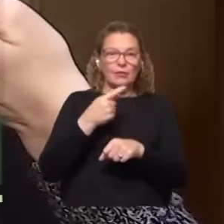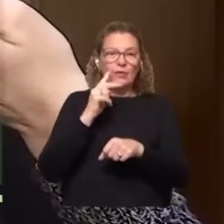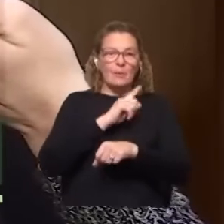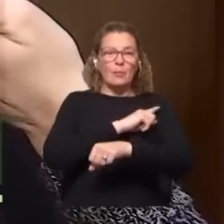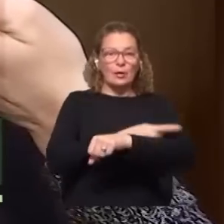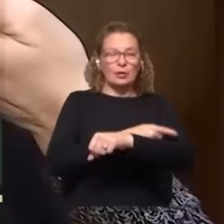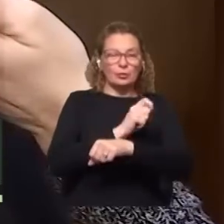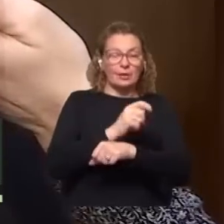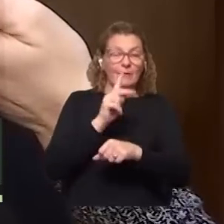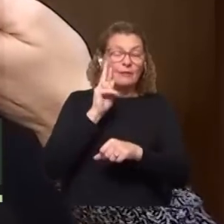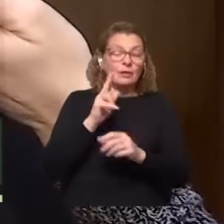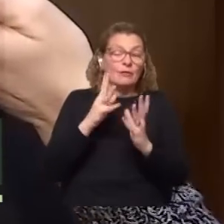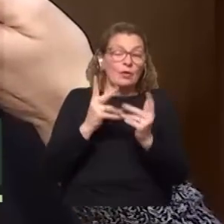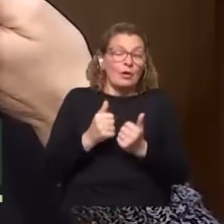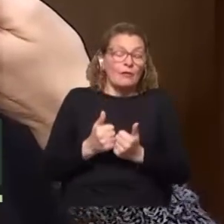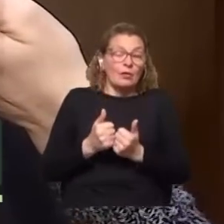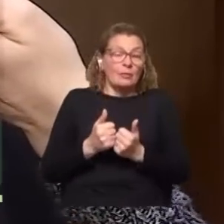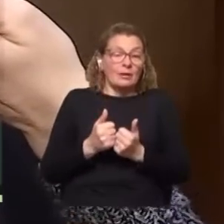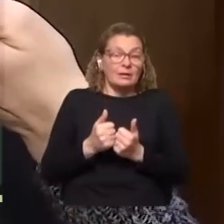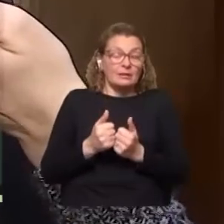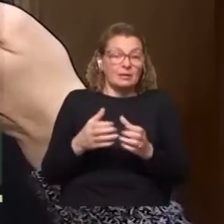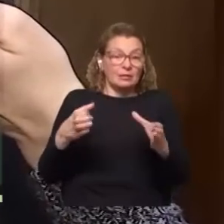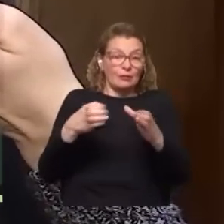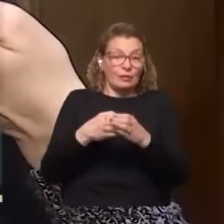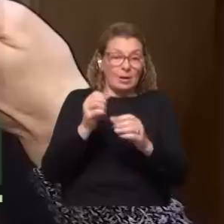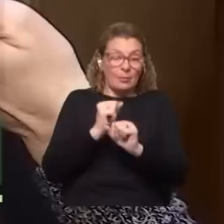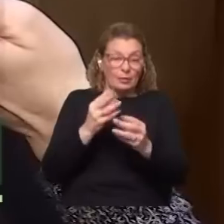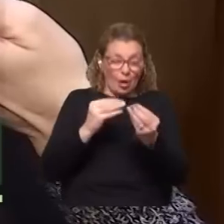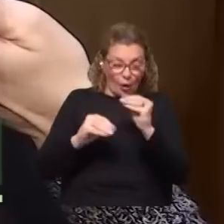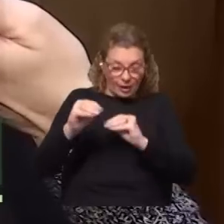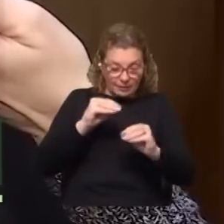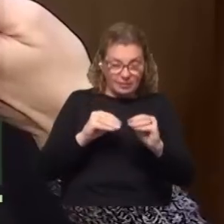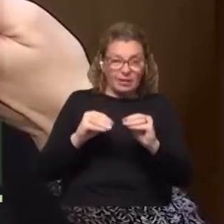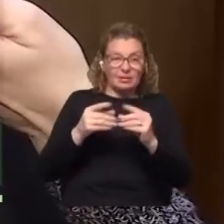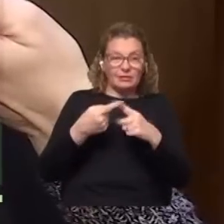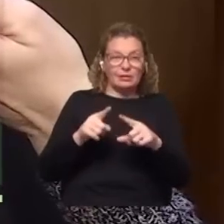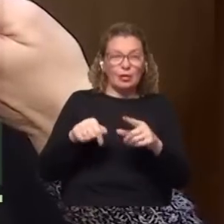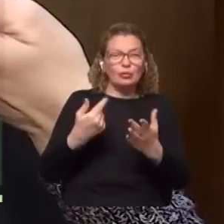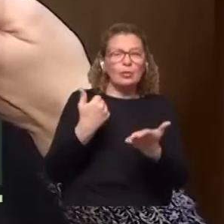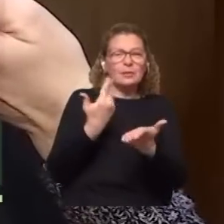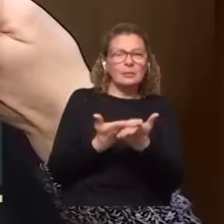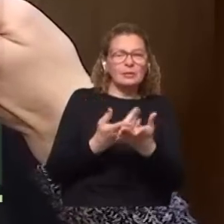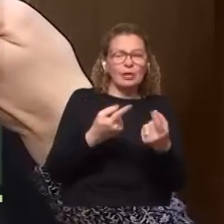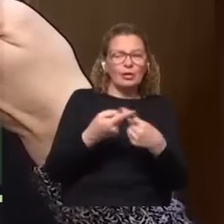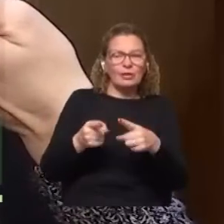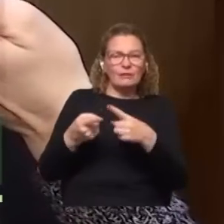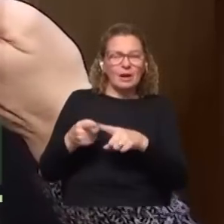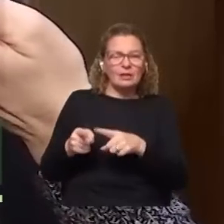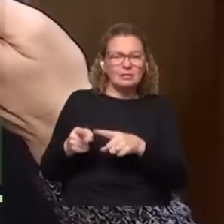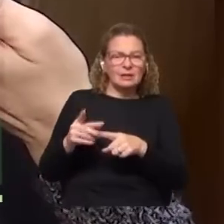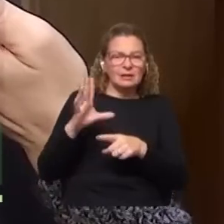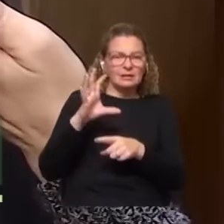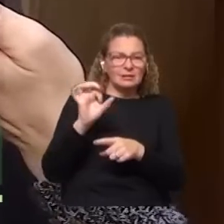a buscar la forma de que el tribunal pueda reorganizarse y luego otros planteamientos de los distintos este